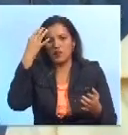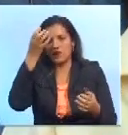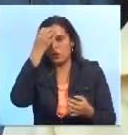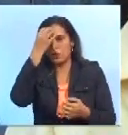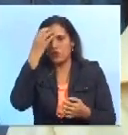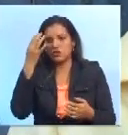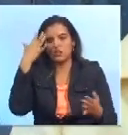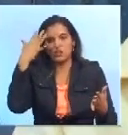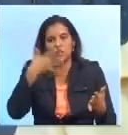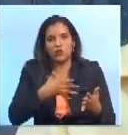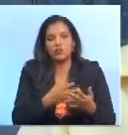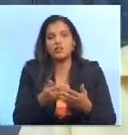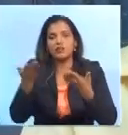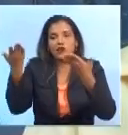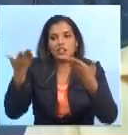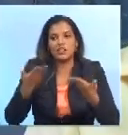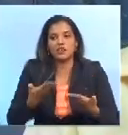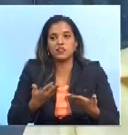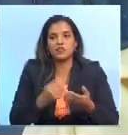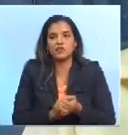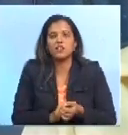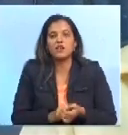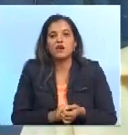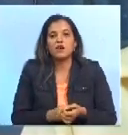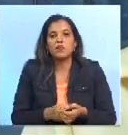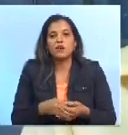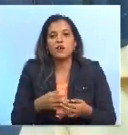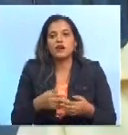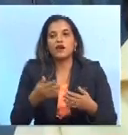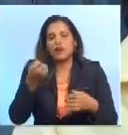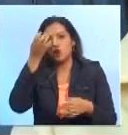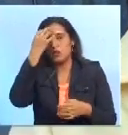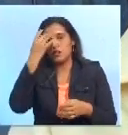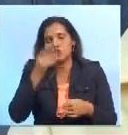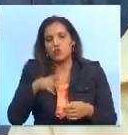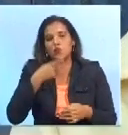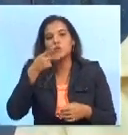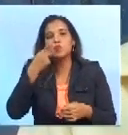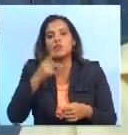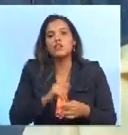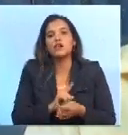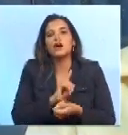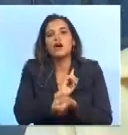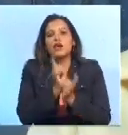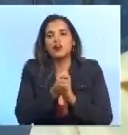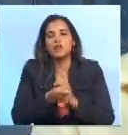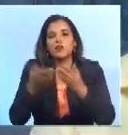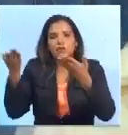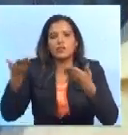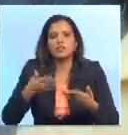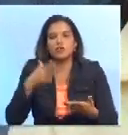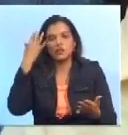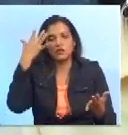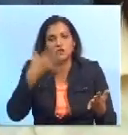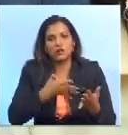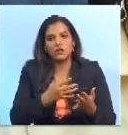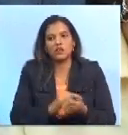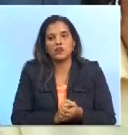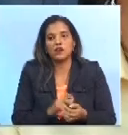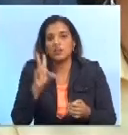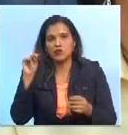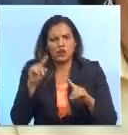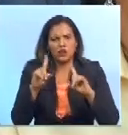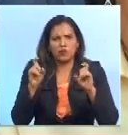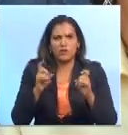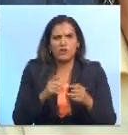y recibir, pues, porque usted sabe que la educación pública se ha convertido en muy, muy accesible para nuestros estudiantes. Ya no habrá